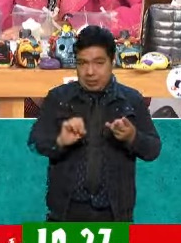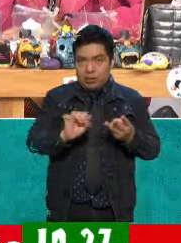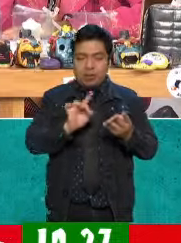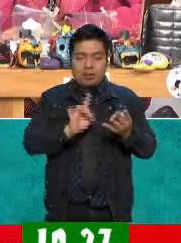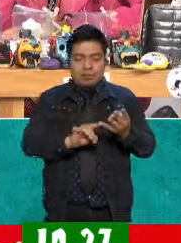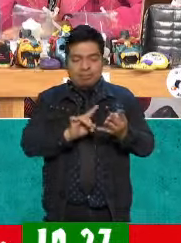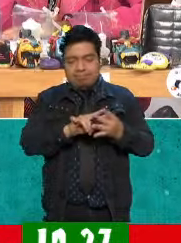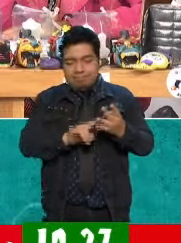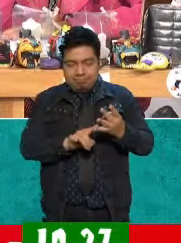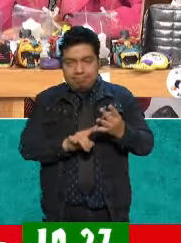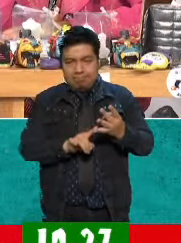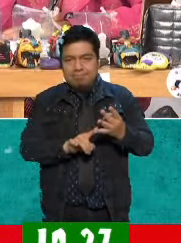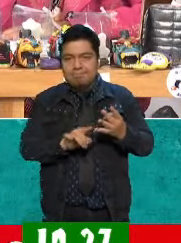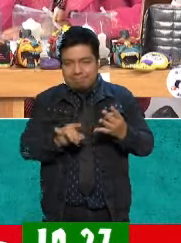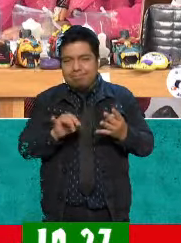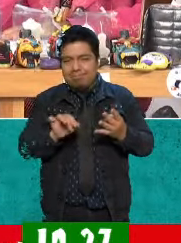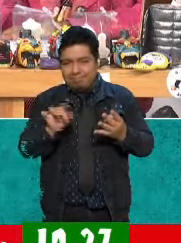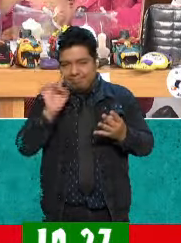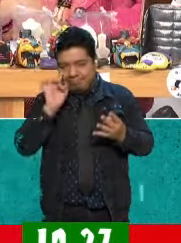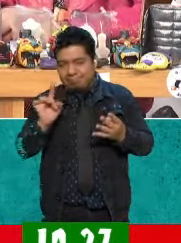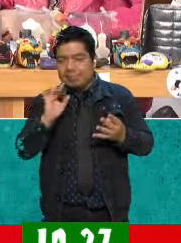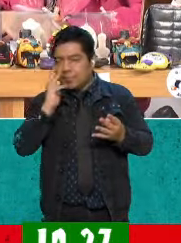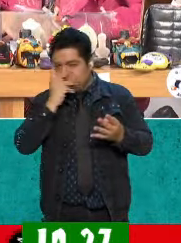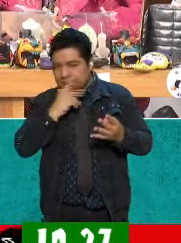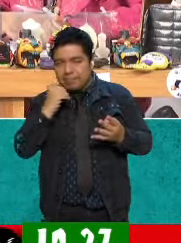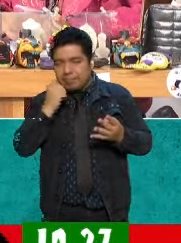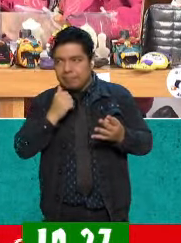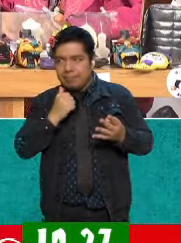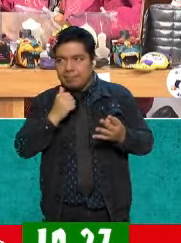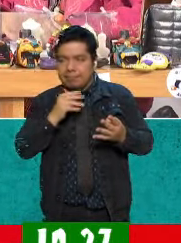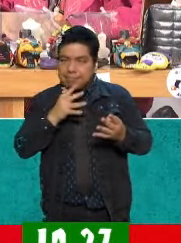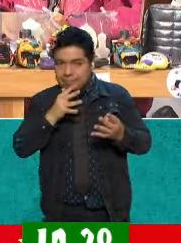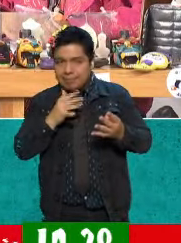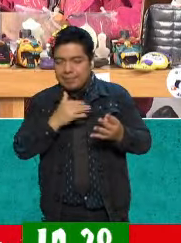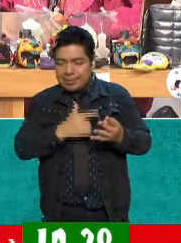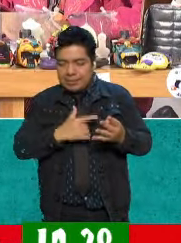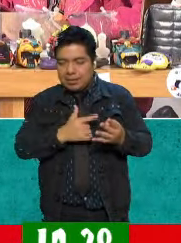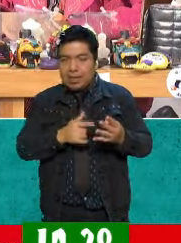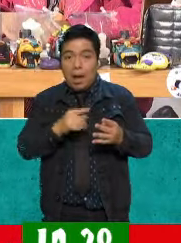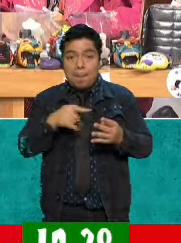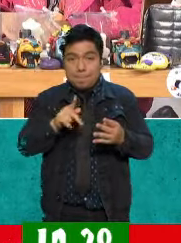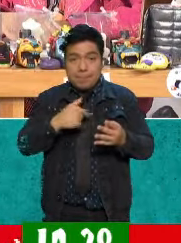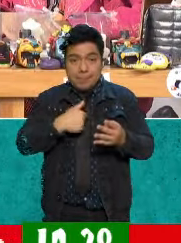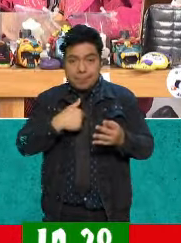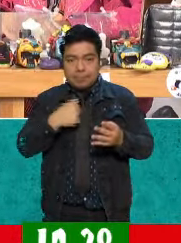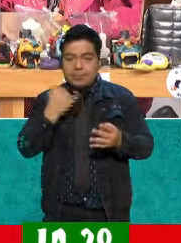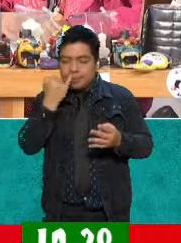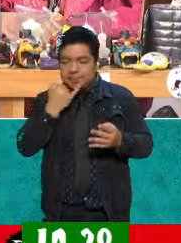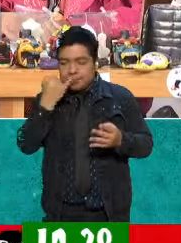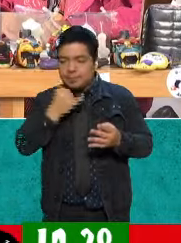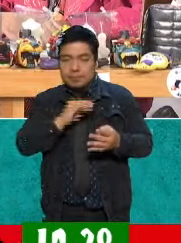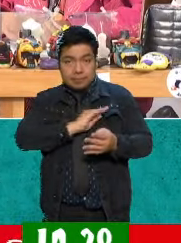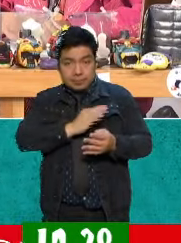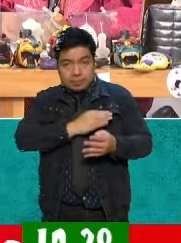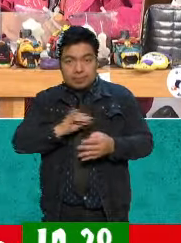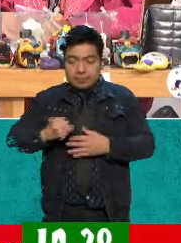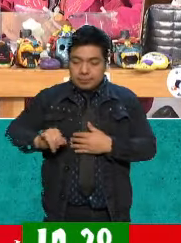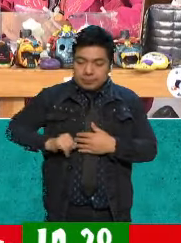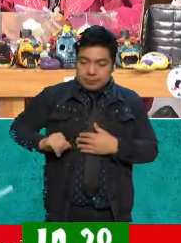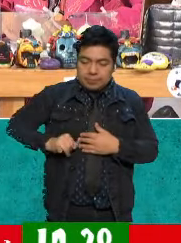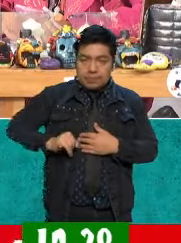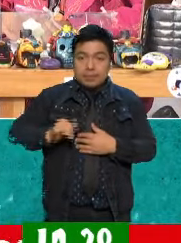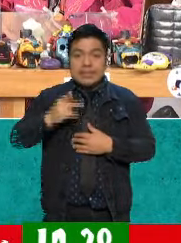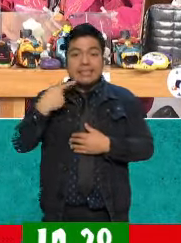no? Justo para allá iba, fíjate, una muy bonita. Bueno, no es bonito lo que hay detrás, pero sí me parece lingüísticamente interesante. Es cuando la gente se